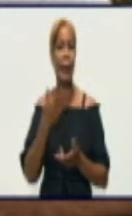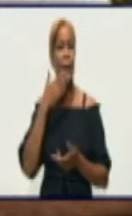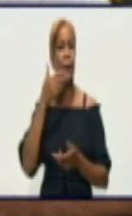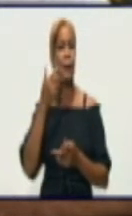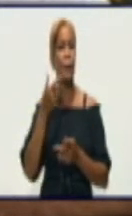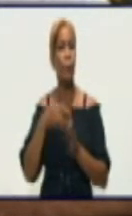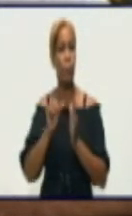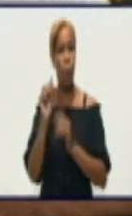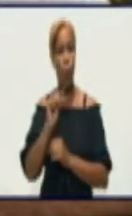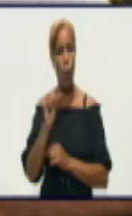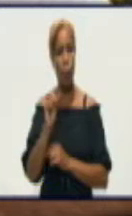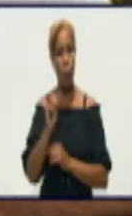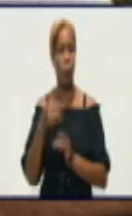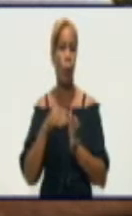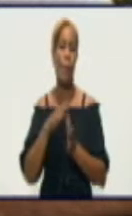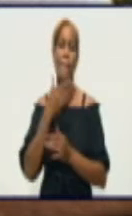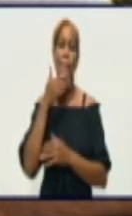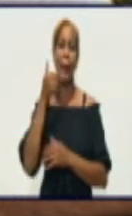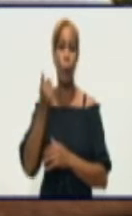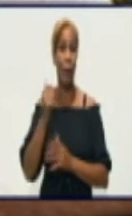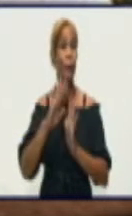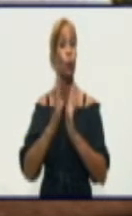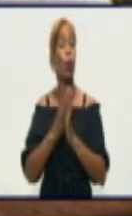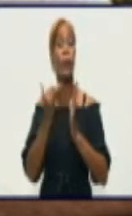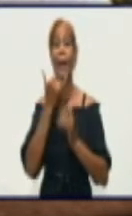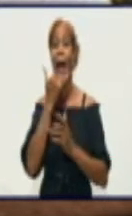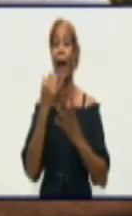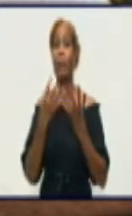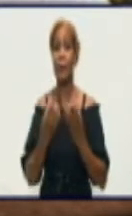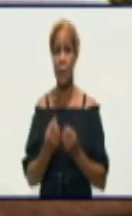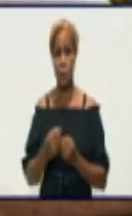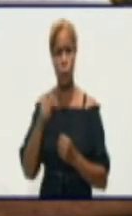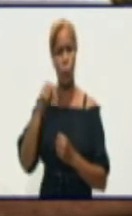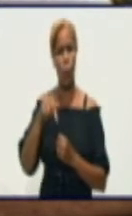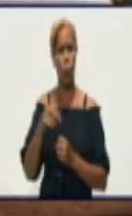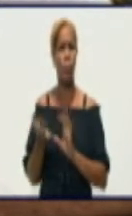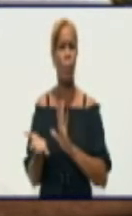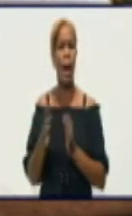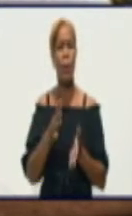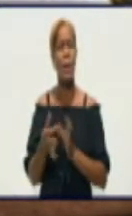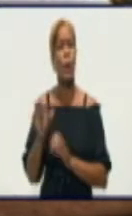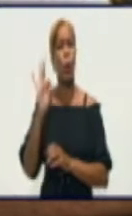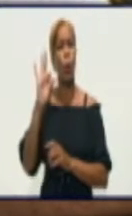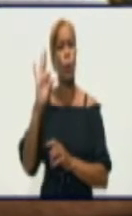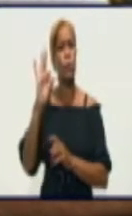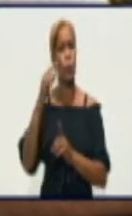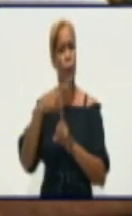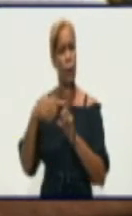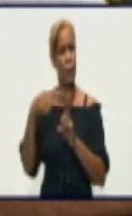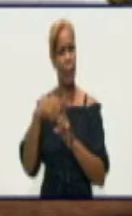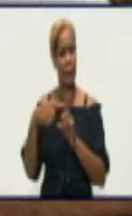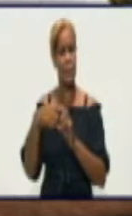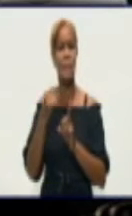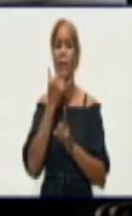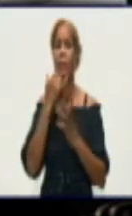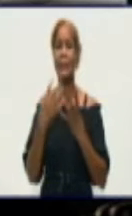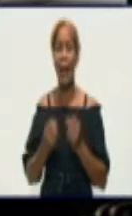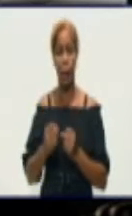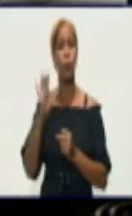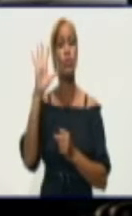tiempo de afectación hoy sobre las 8 y 30 se solicitaron 5 muy agua atendiendo que ya el sistema